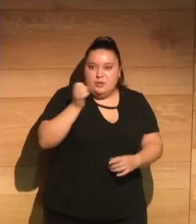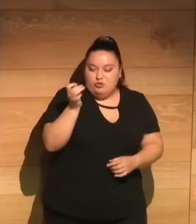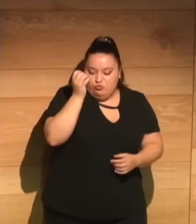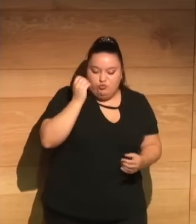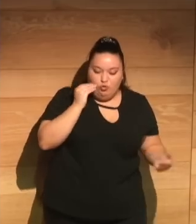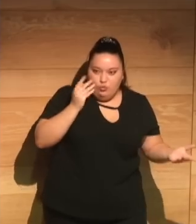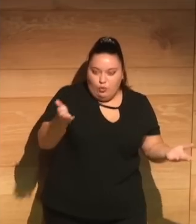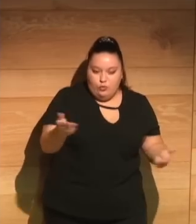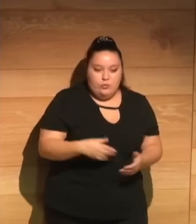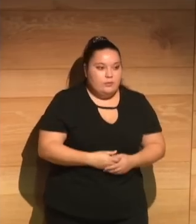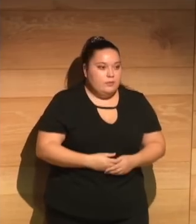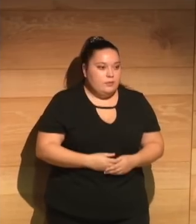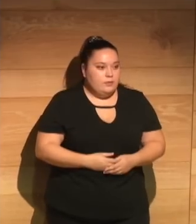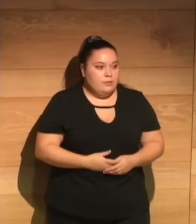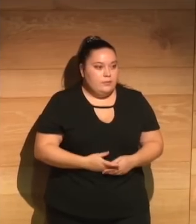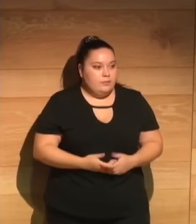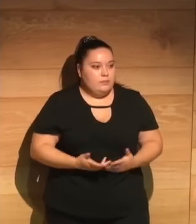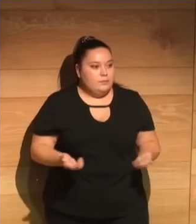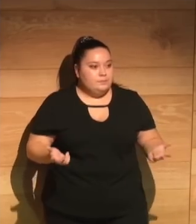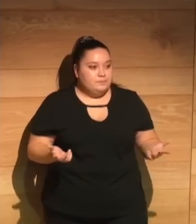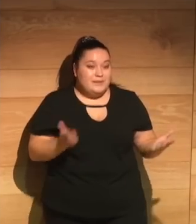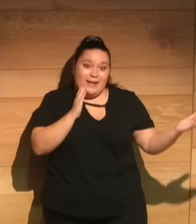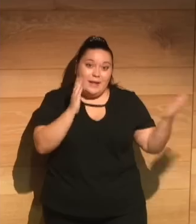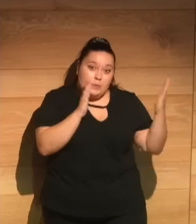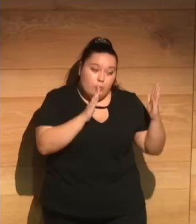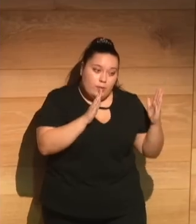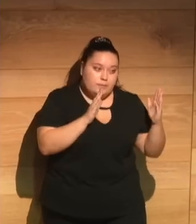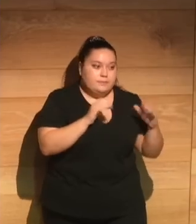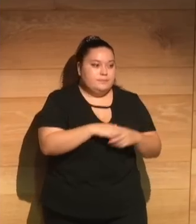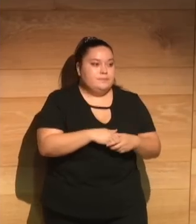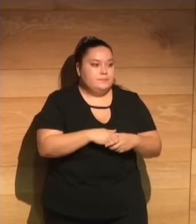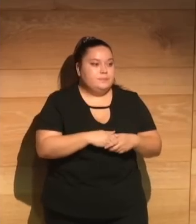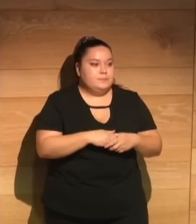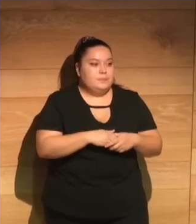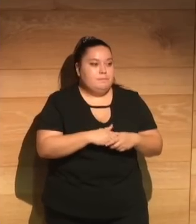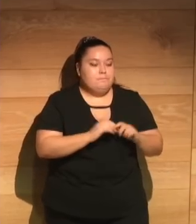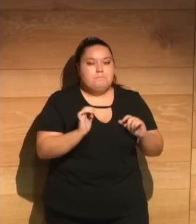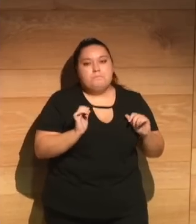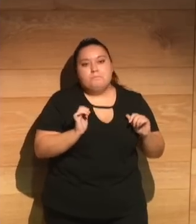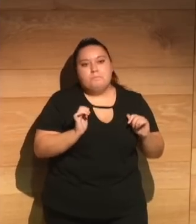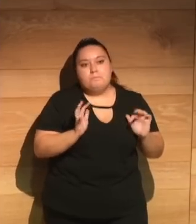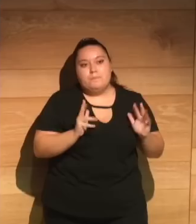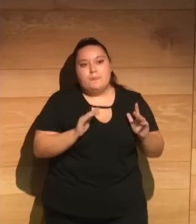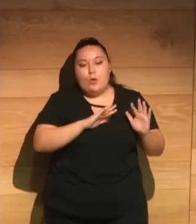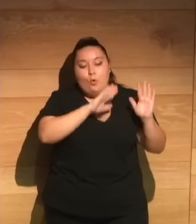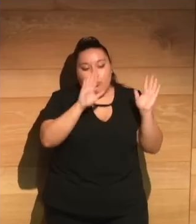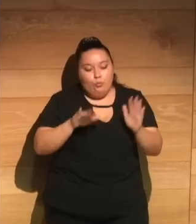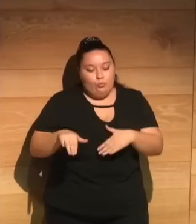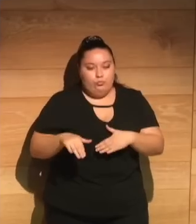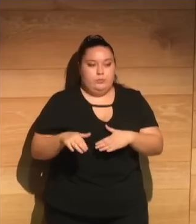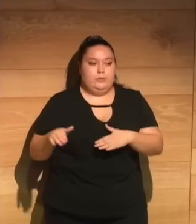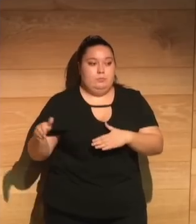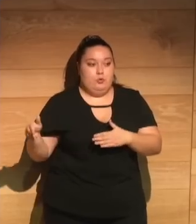aberrante. En esta época, por concluir, lo que se empieza a recorrer el último tramo del